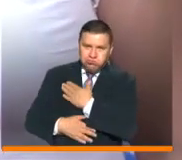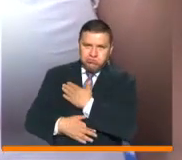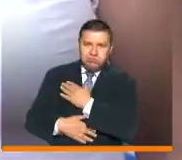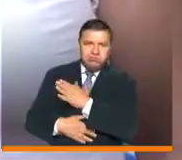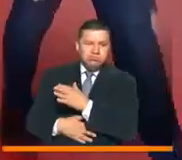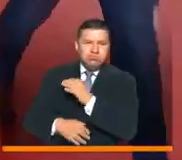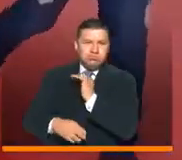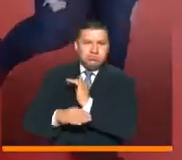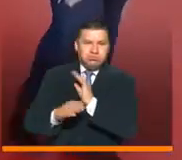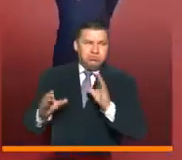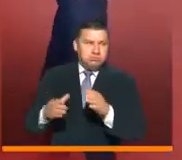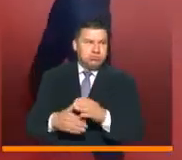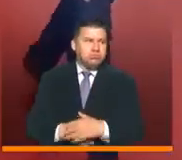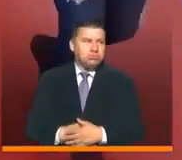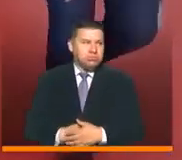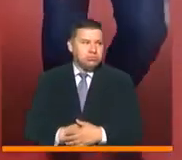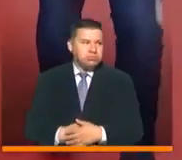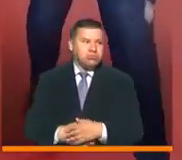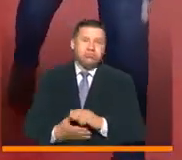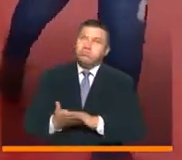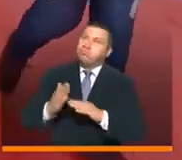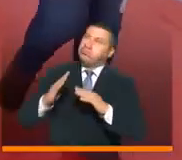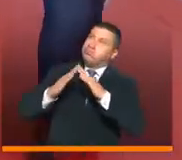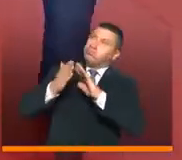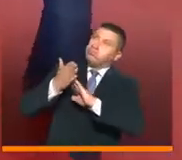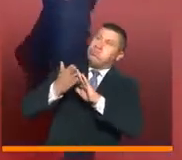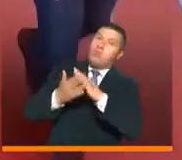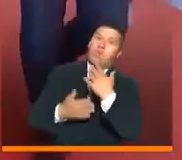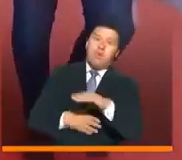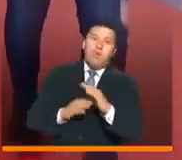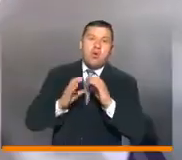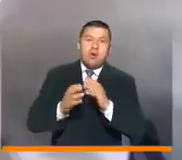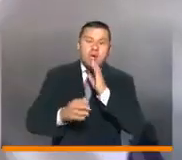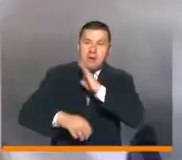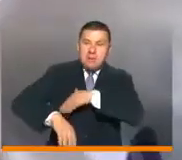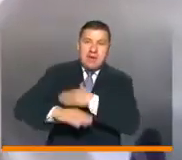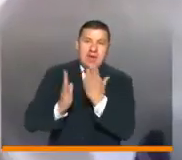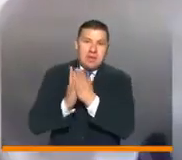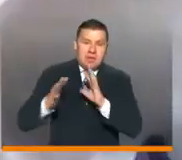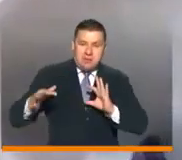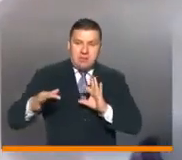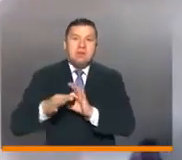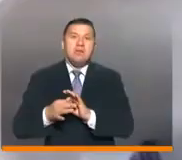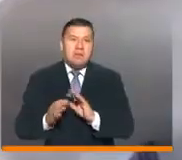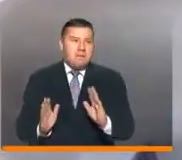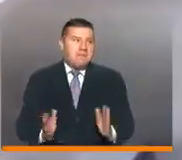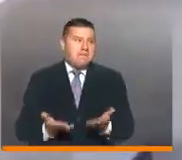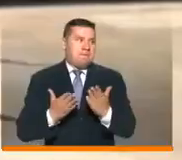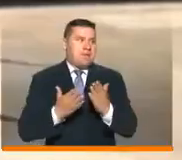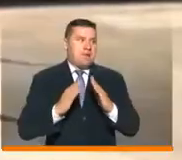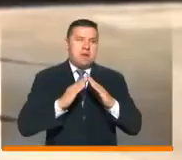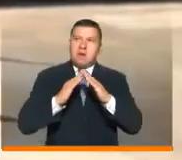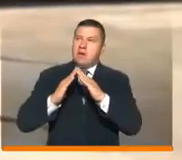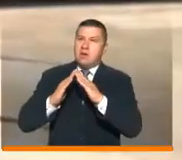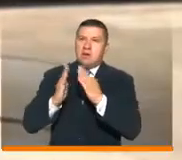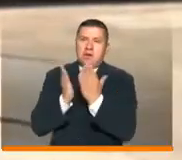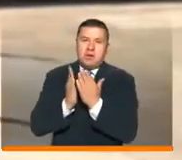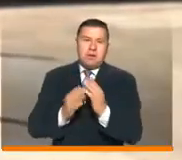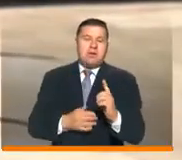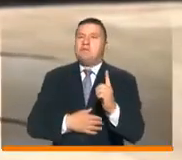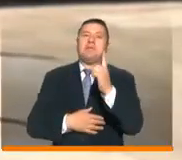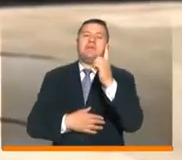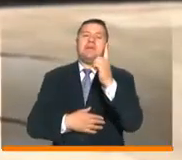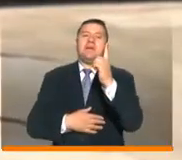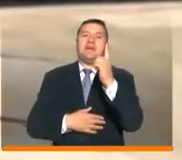nuestra institución. Una obra que realizamos con los recursos del Ministerio de Educación Nacional, mejorando una residencia escolar, la